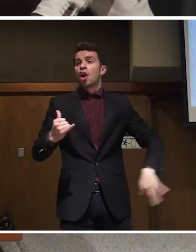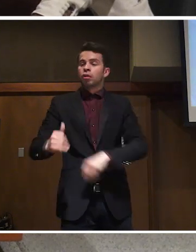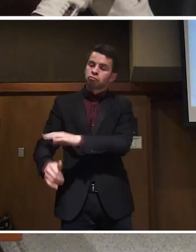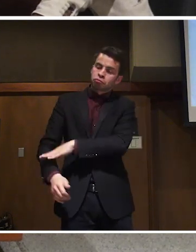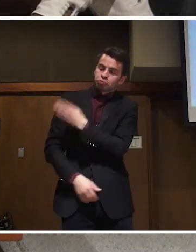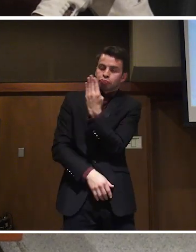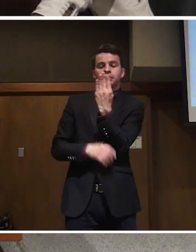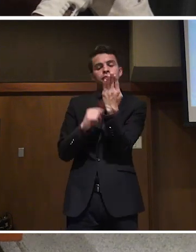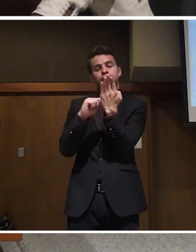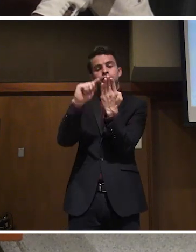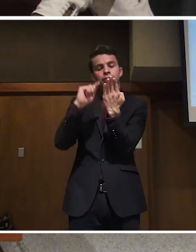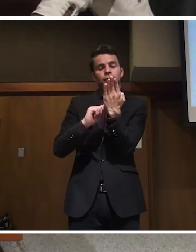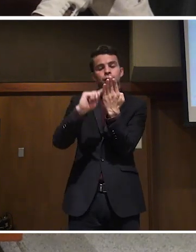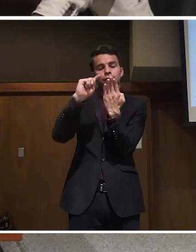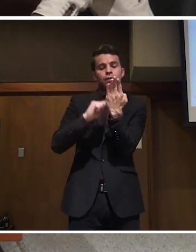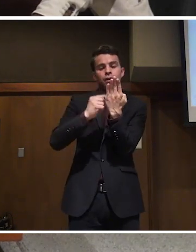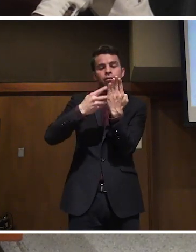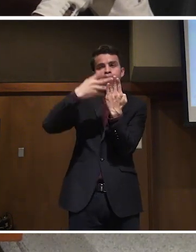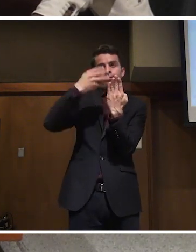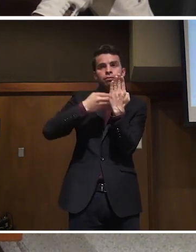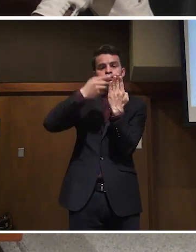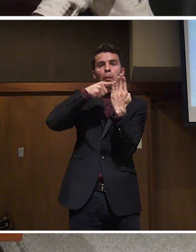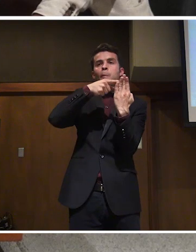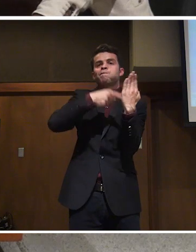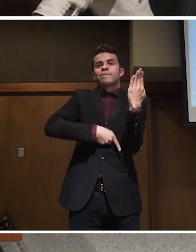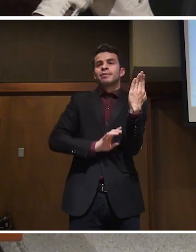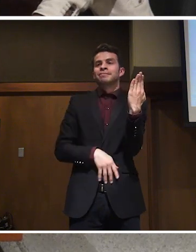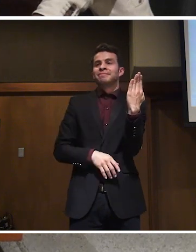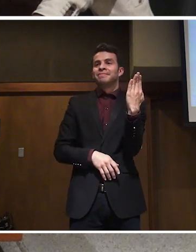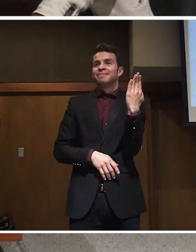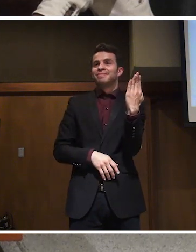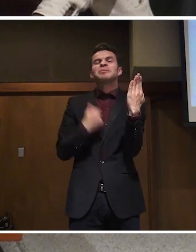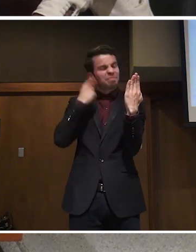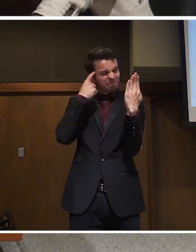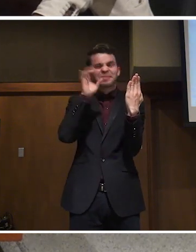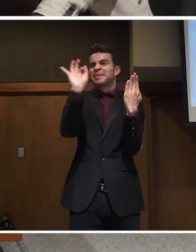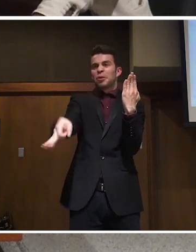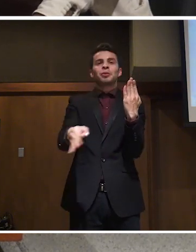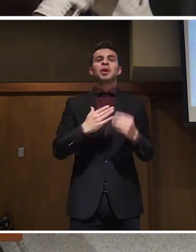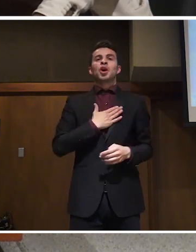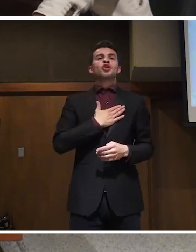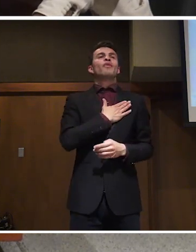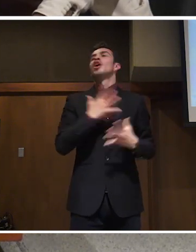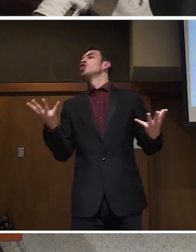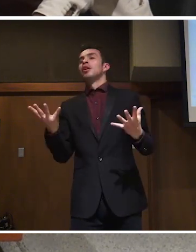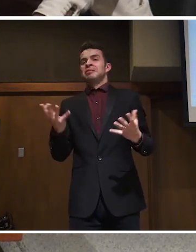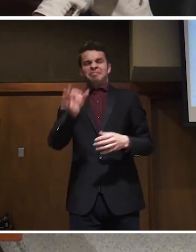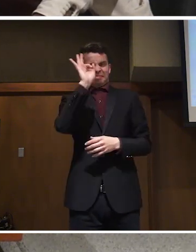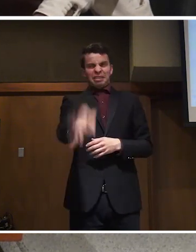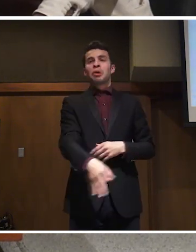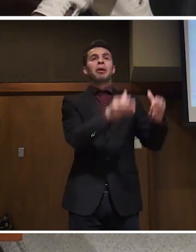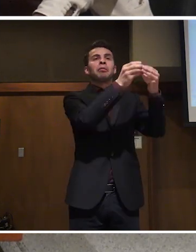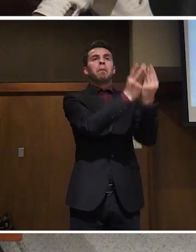inteligente, a la lectura del celular. Yo creo que dentro de unos años prácticamente será imposible leer una novela, la gente no